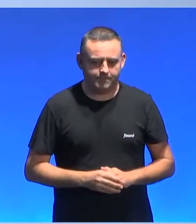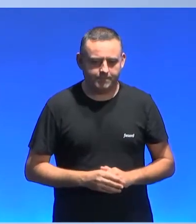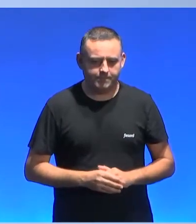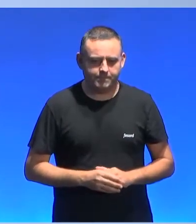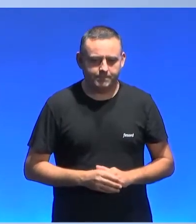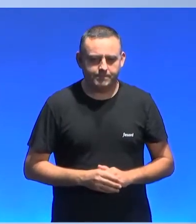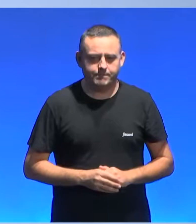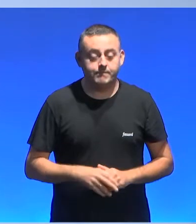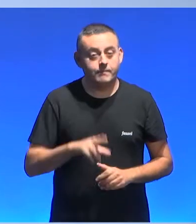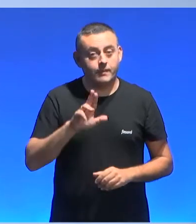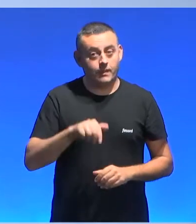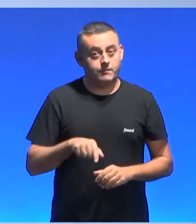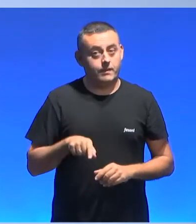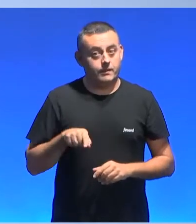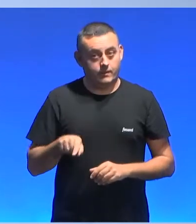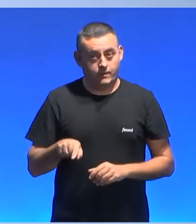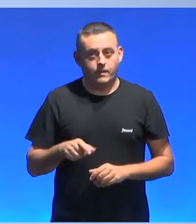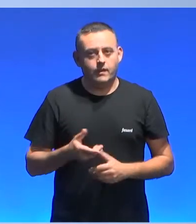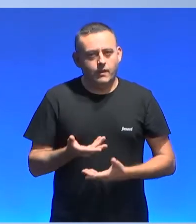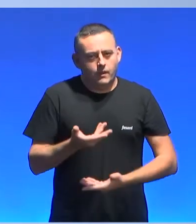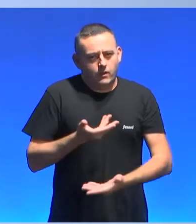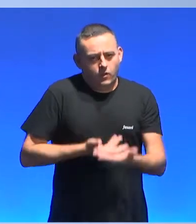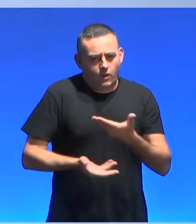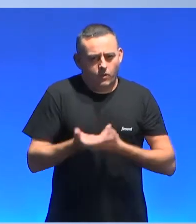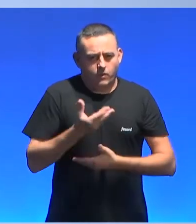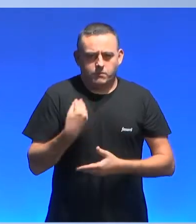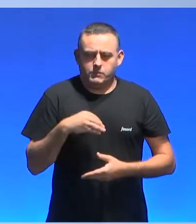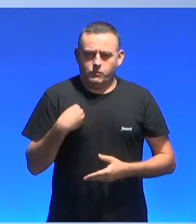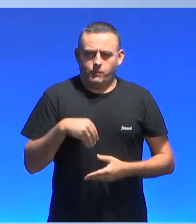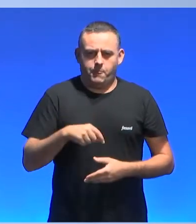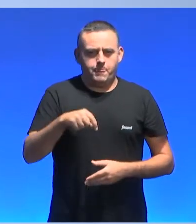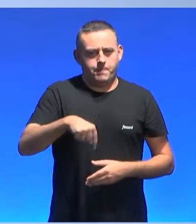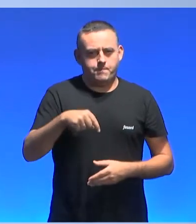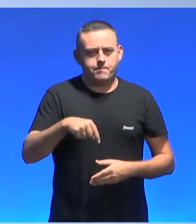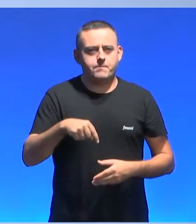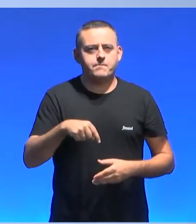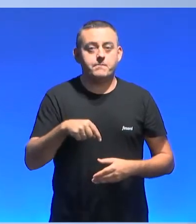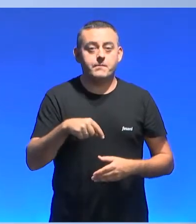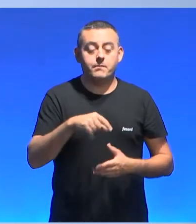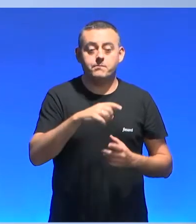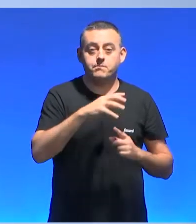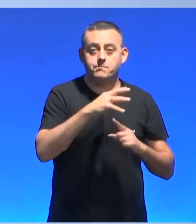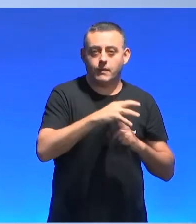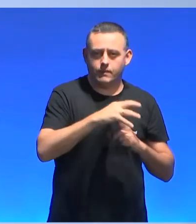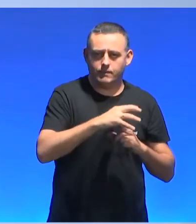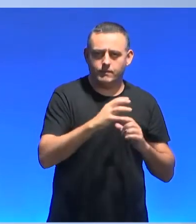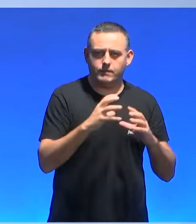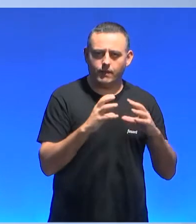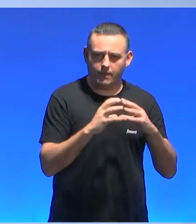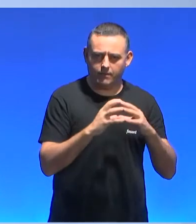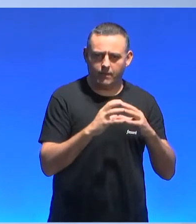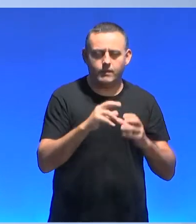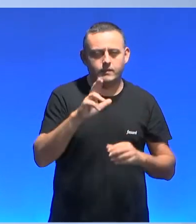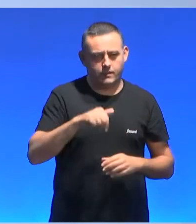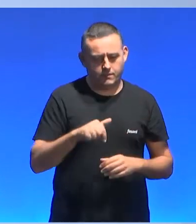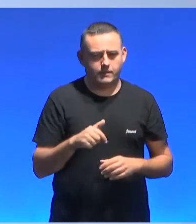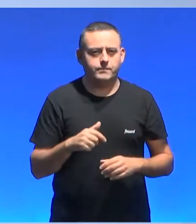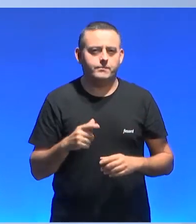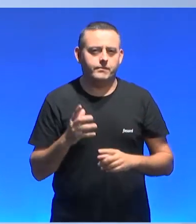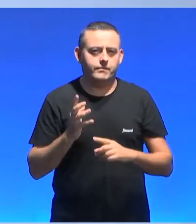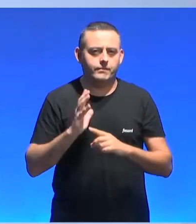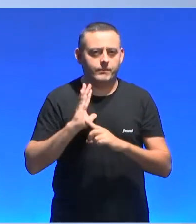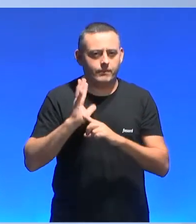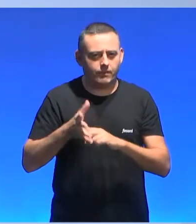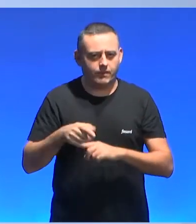Es colaborador de aquí en el Parque de las Ciencias de Granada y en el Museo de las Ciencias de la Ciudad de Les Arts y Les Ciències